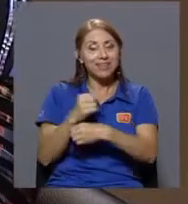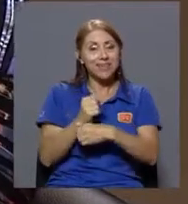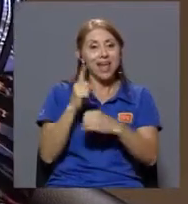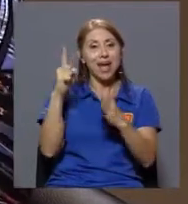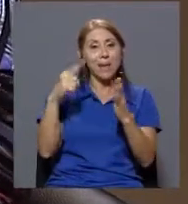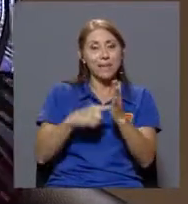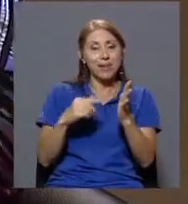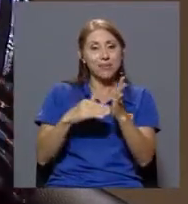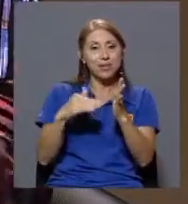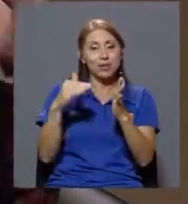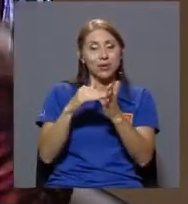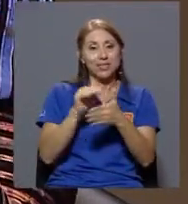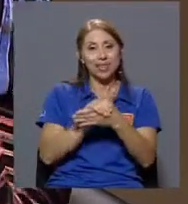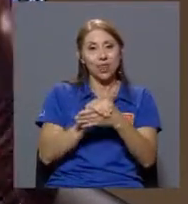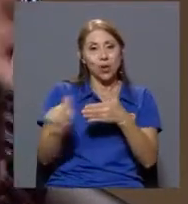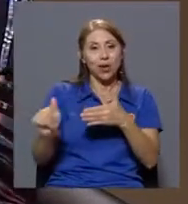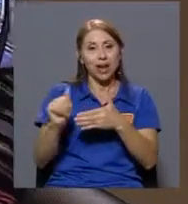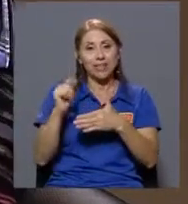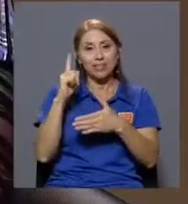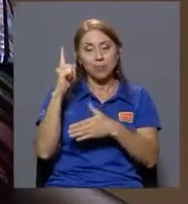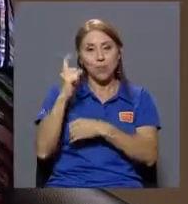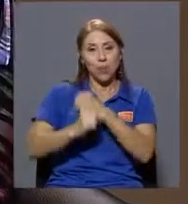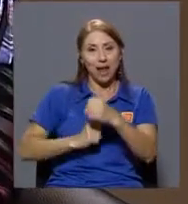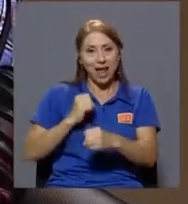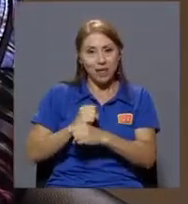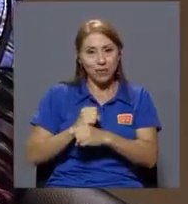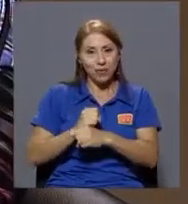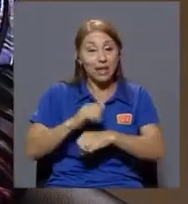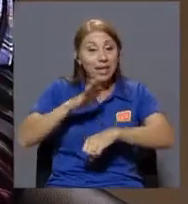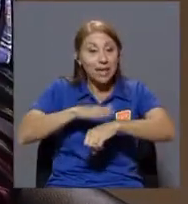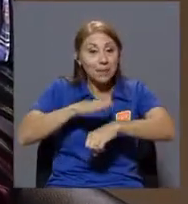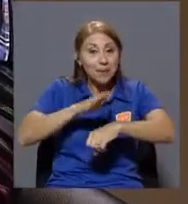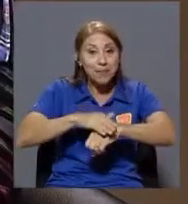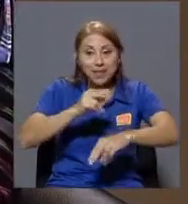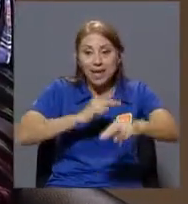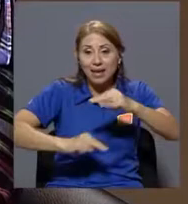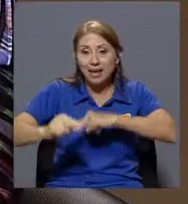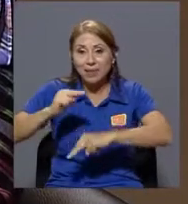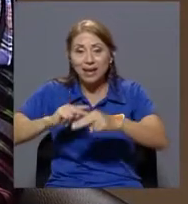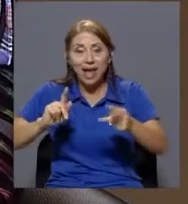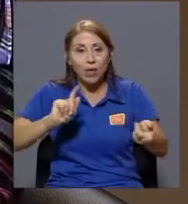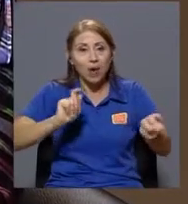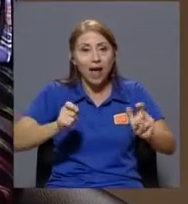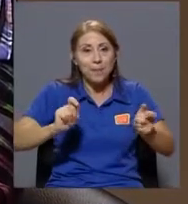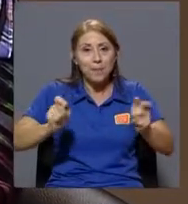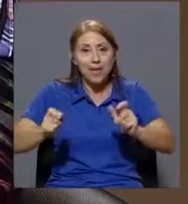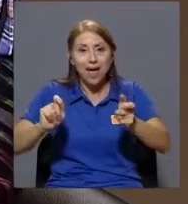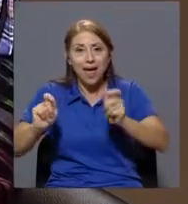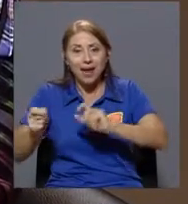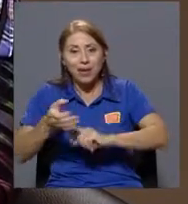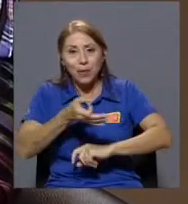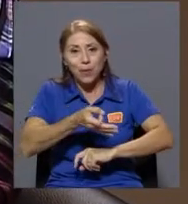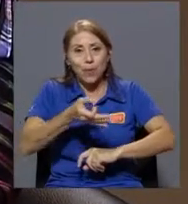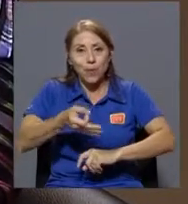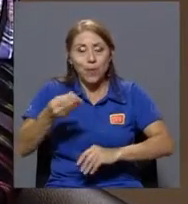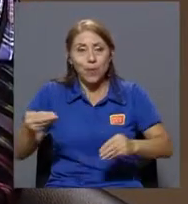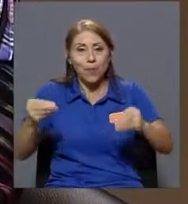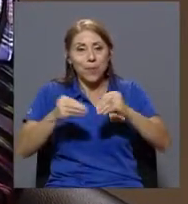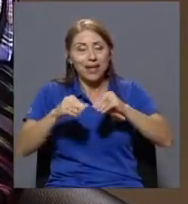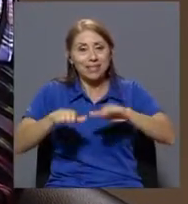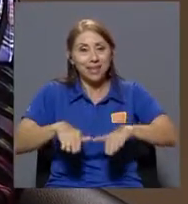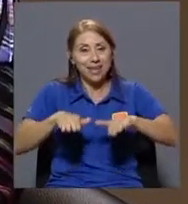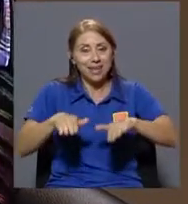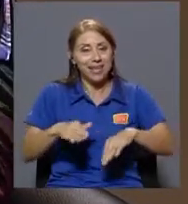$1,000 millones por año, que permitía que el mercado cambiario estuviera mucho más tranquilo, que los